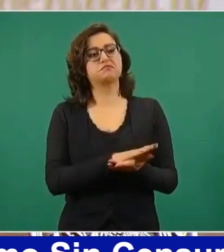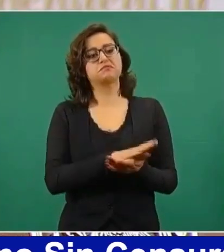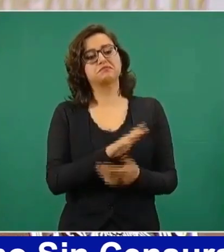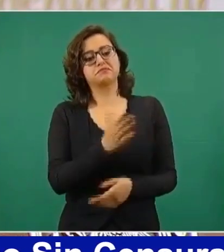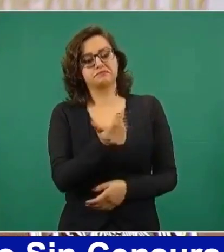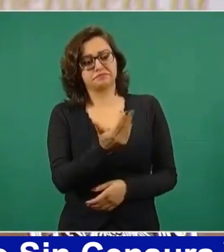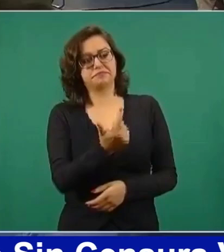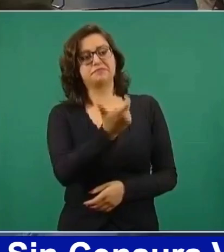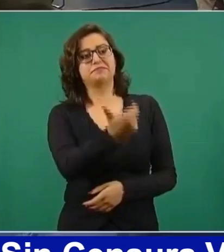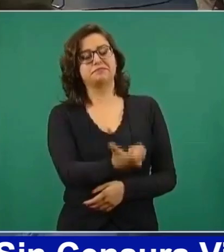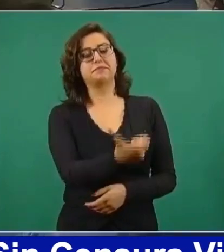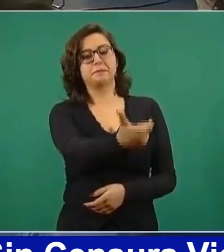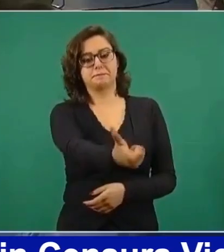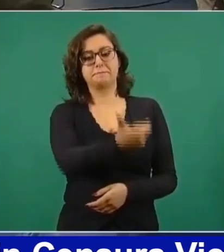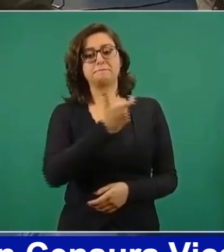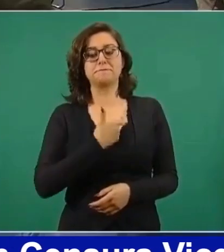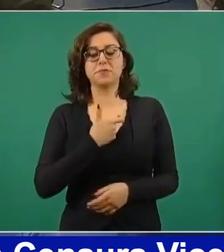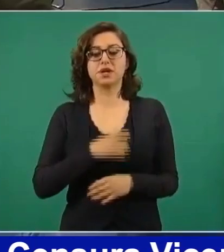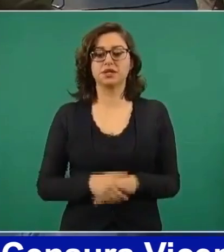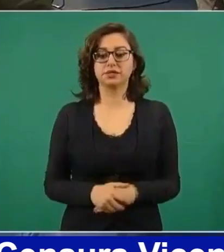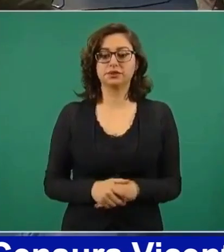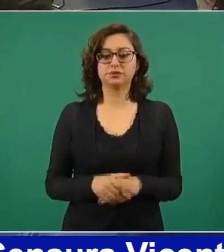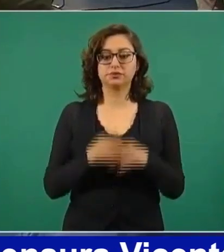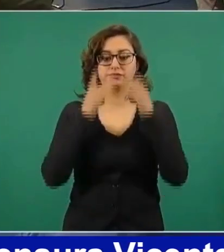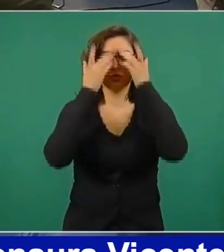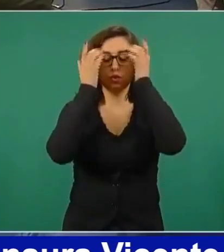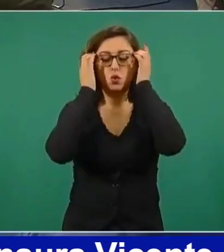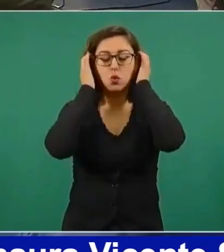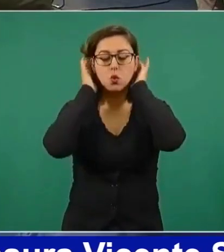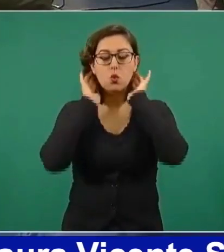Alguien andaba queriendo hacer un negocio